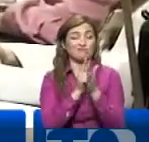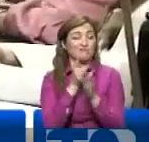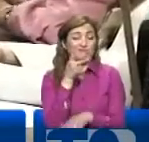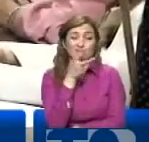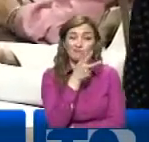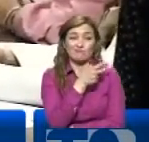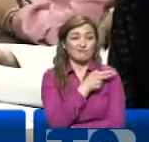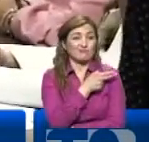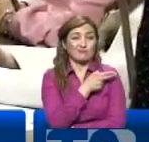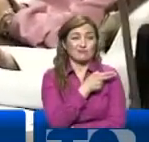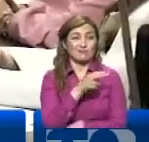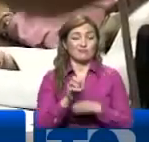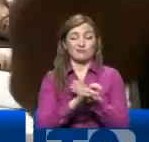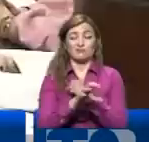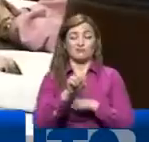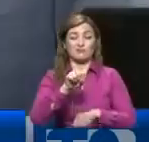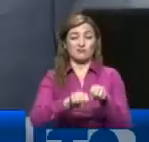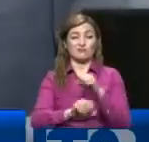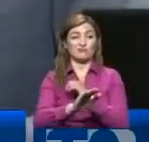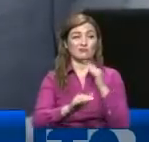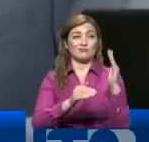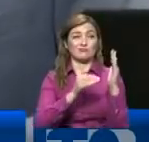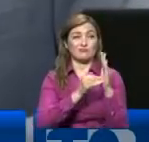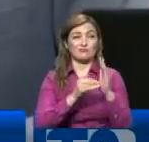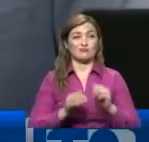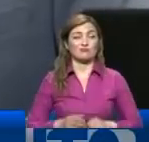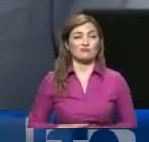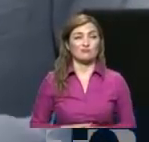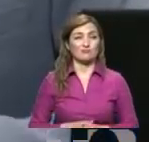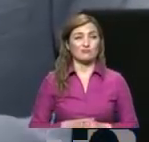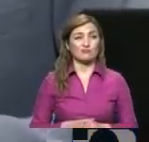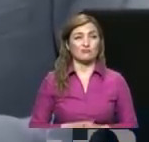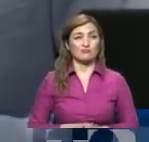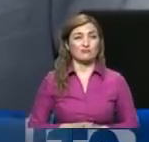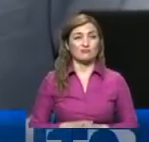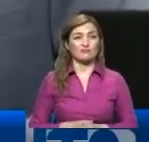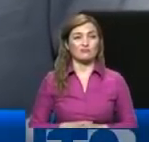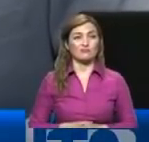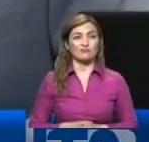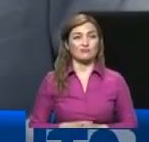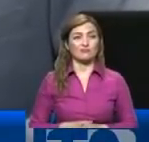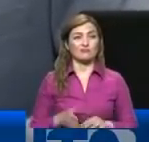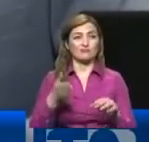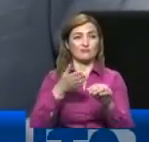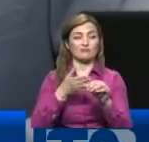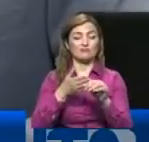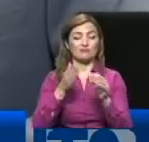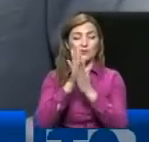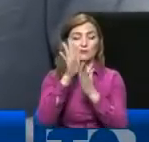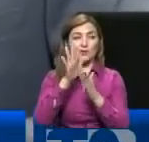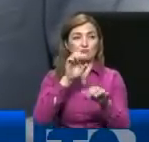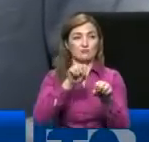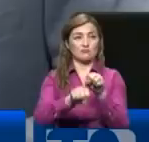asegurando que se trata de una campaña en su contra. Buscar un hecho mediático para